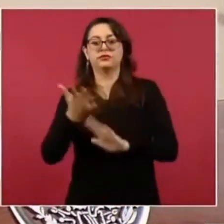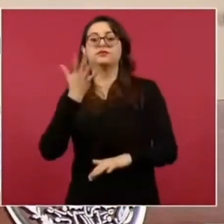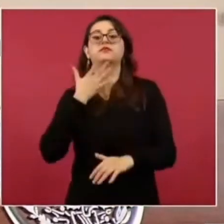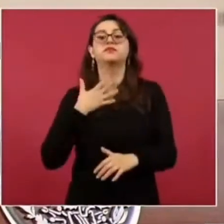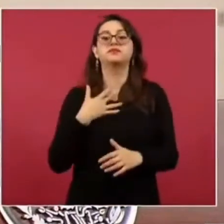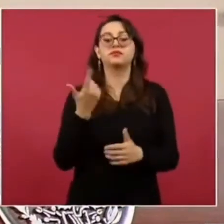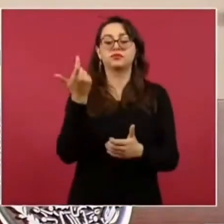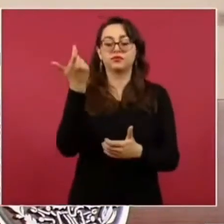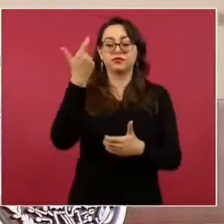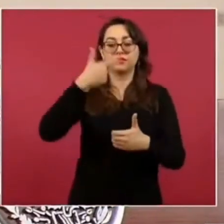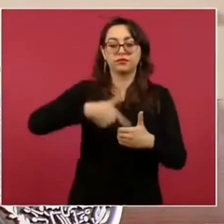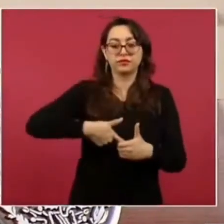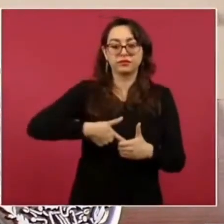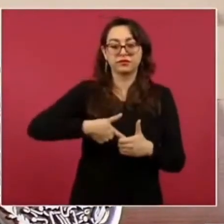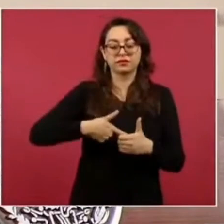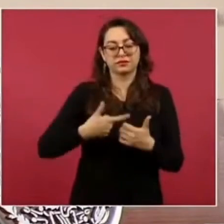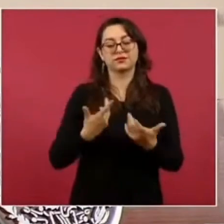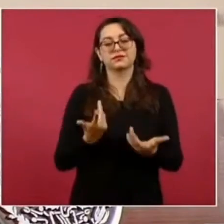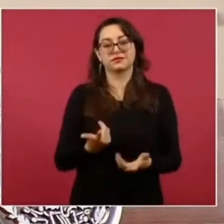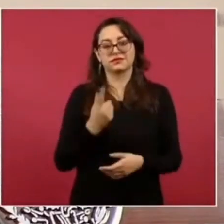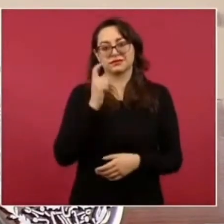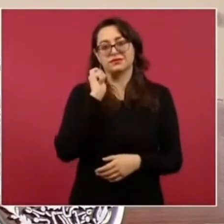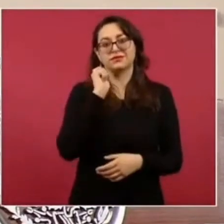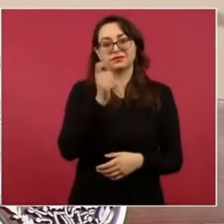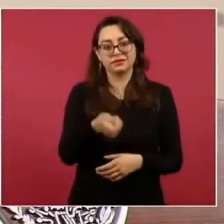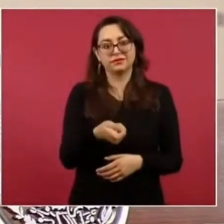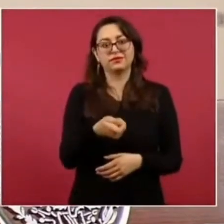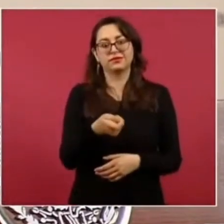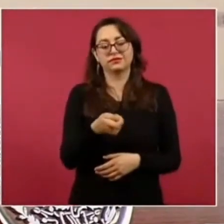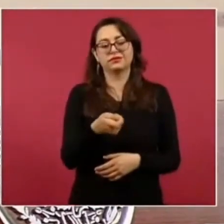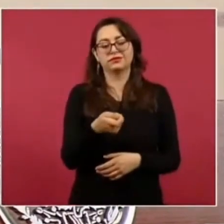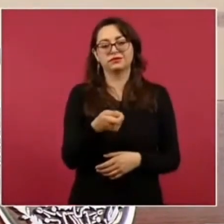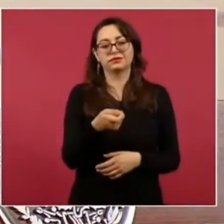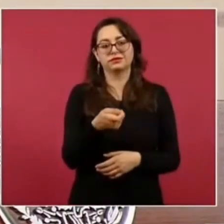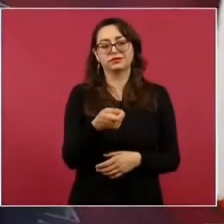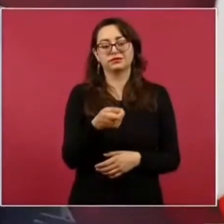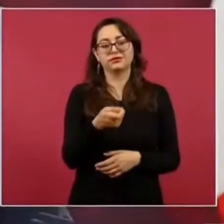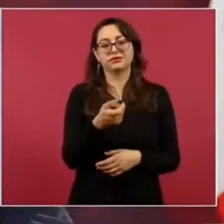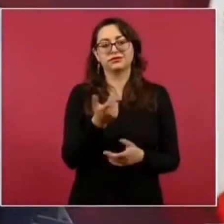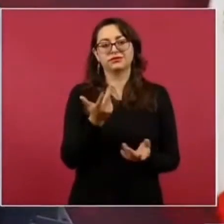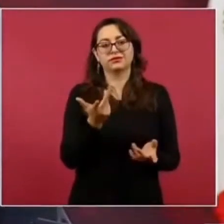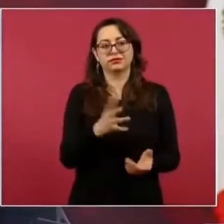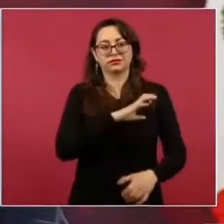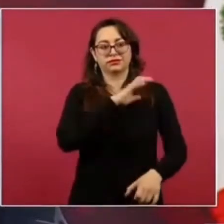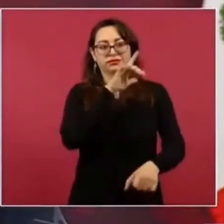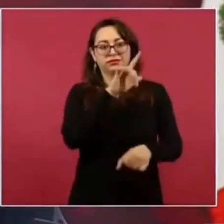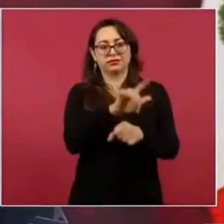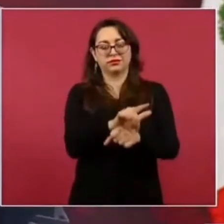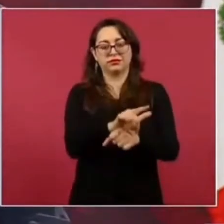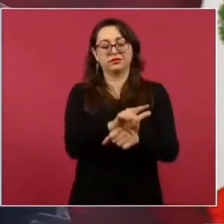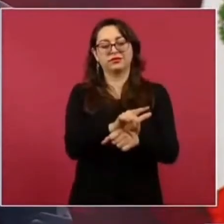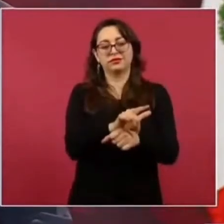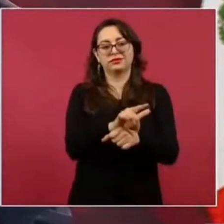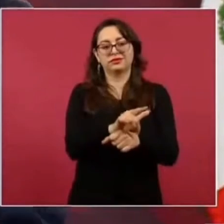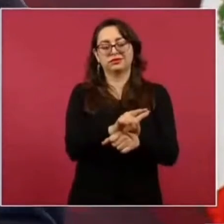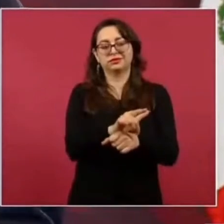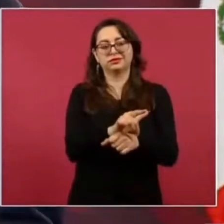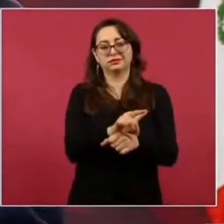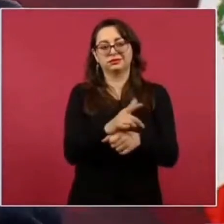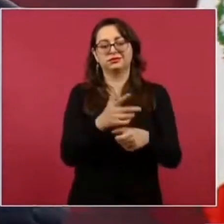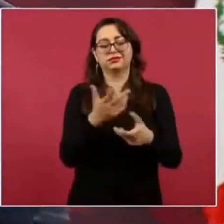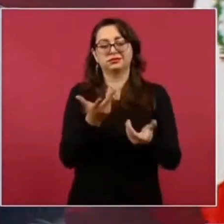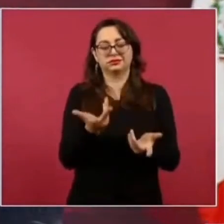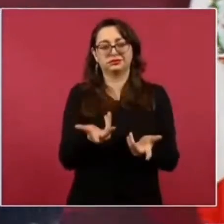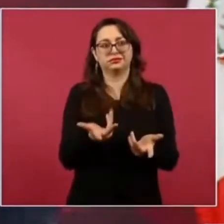le da un valor agregado a este producto petrolífero. Se